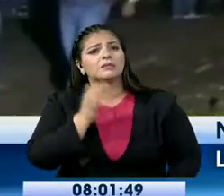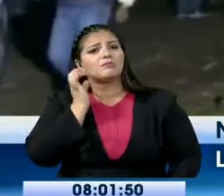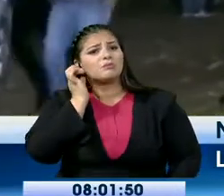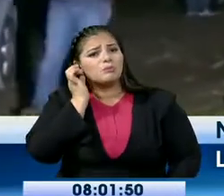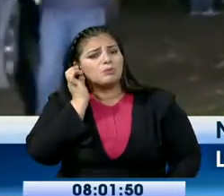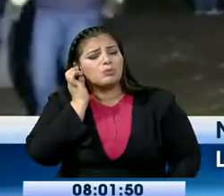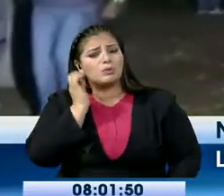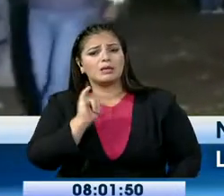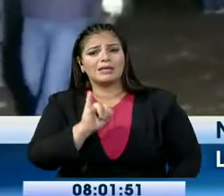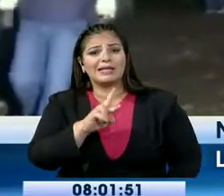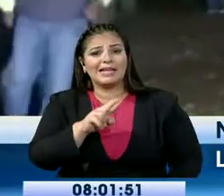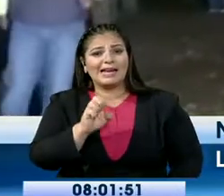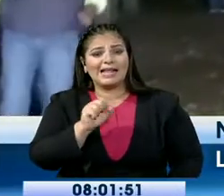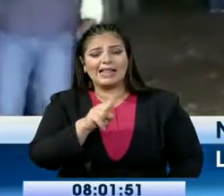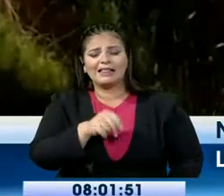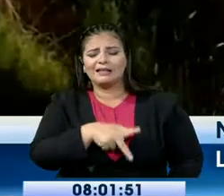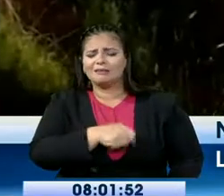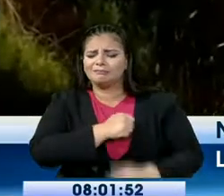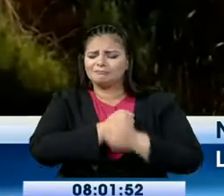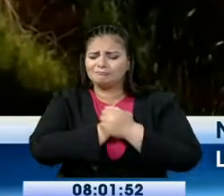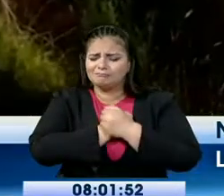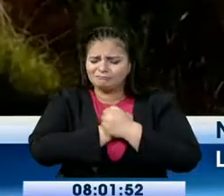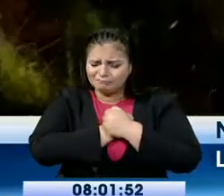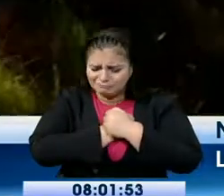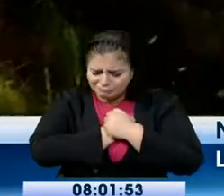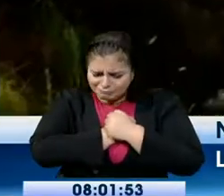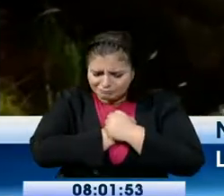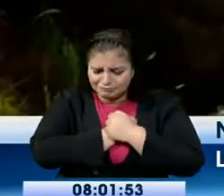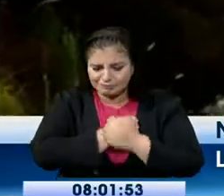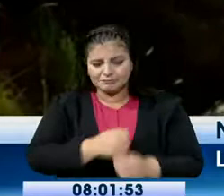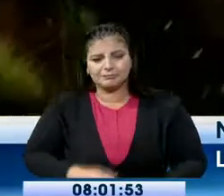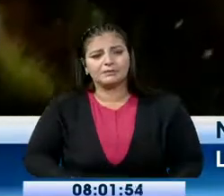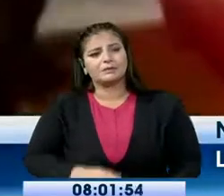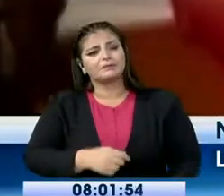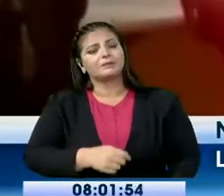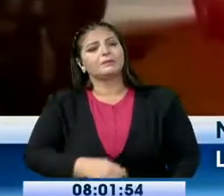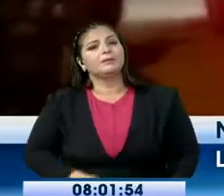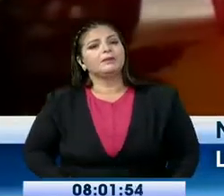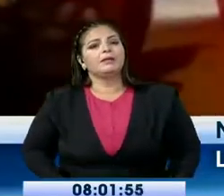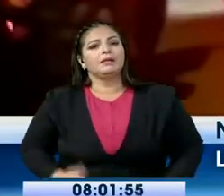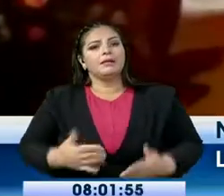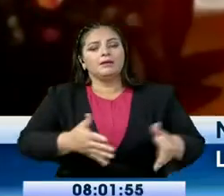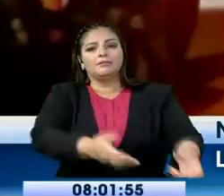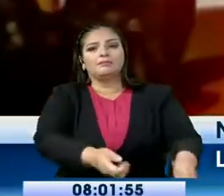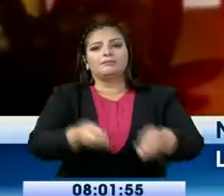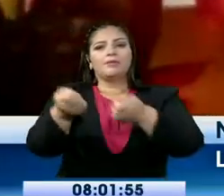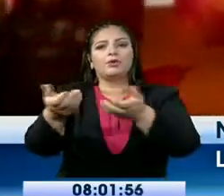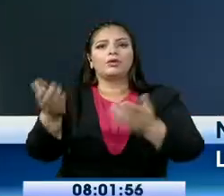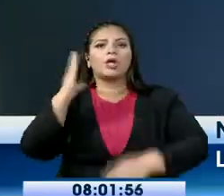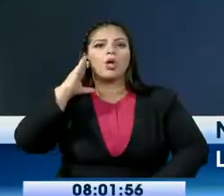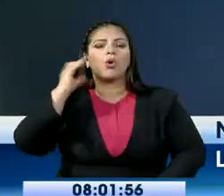casos realizó las pericias de ley y el cadáver de la víctima fue llevado al Centro Forense de Cuenca. Mientras tanto, la